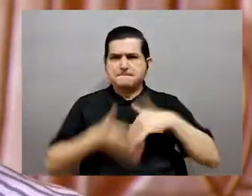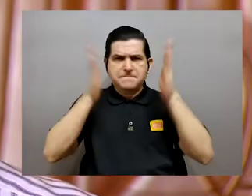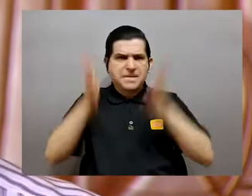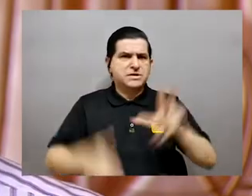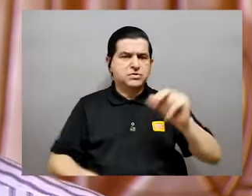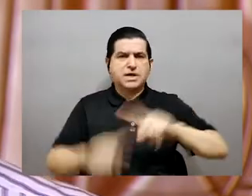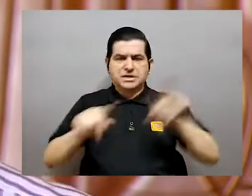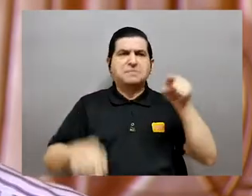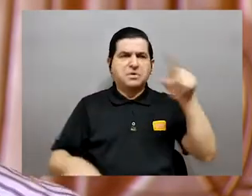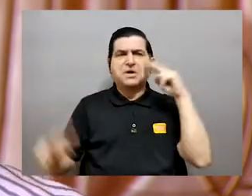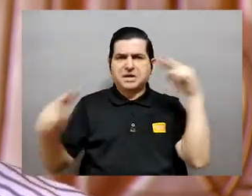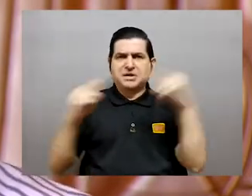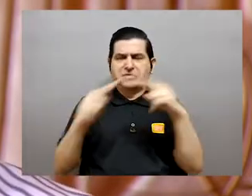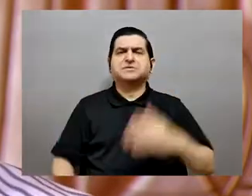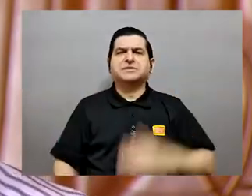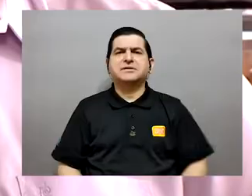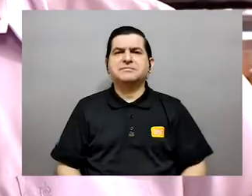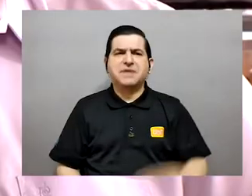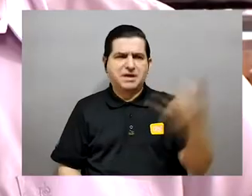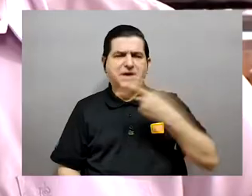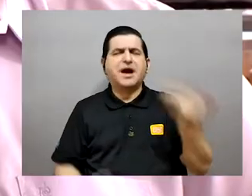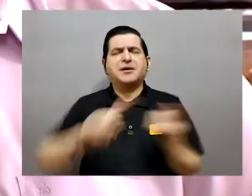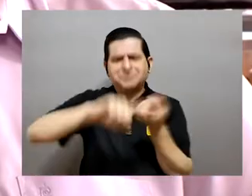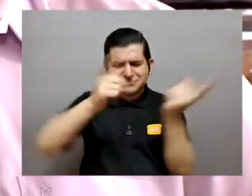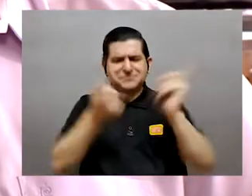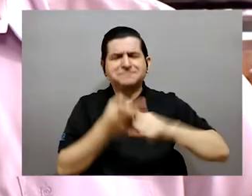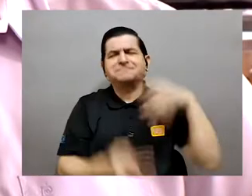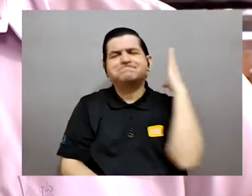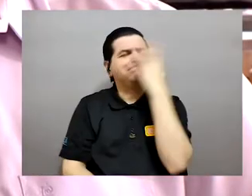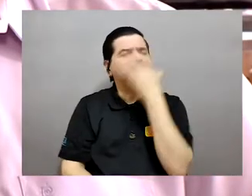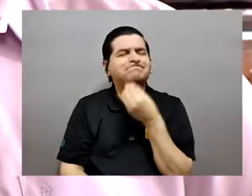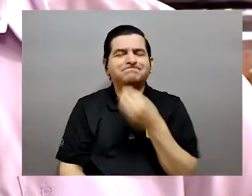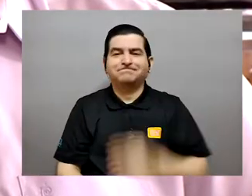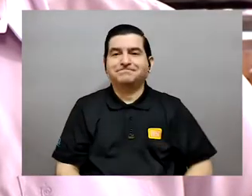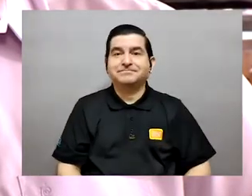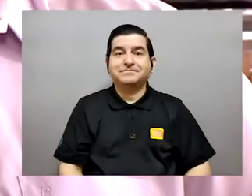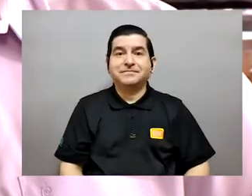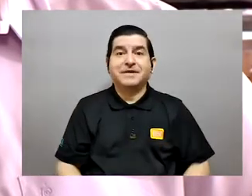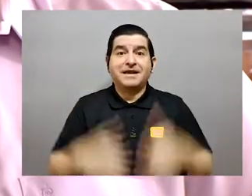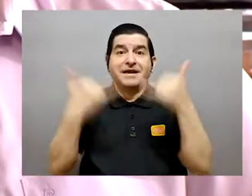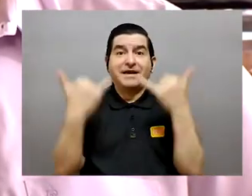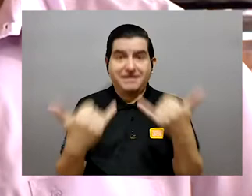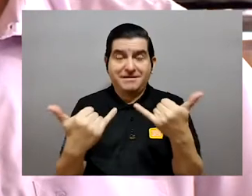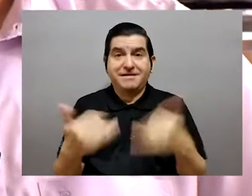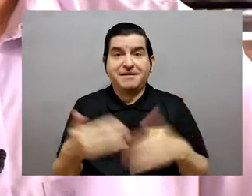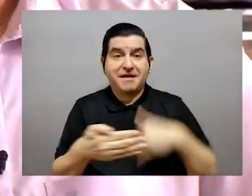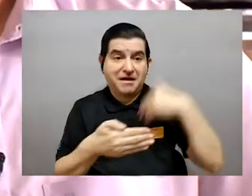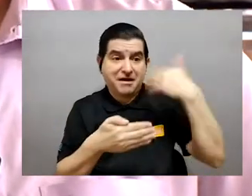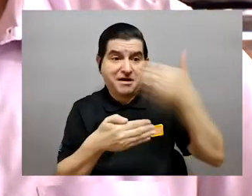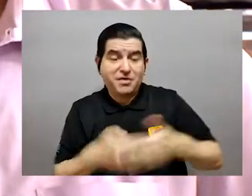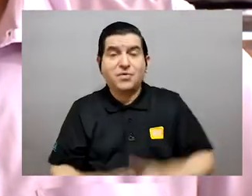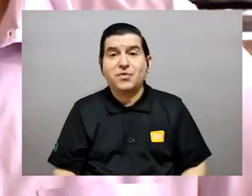sano, que fue una experiencia muy bonita. Entonces yo le digo, no, yo tengo un hijo que lo puedo, un dibujo no, pero podemos hacer